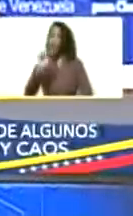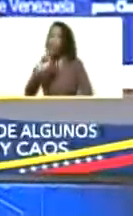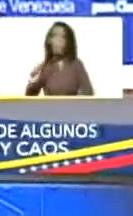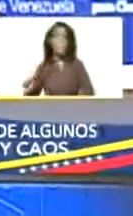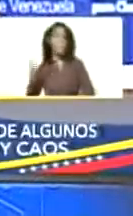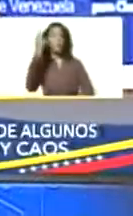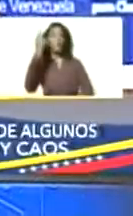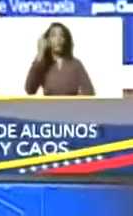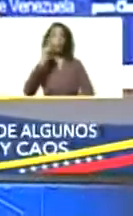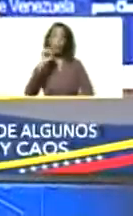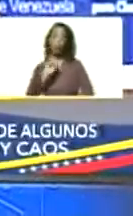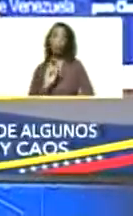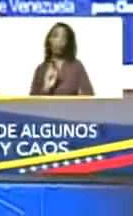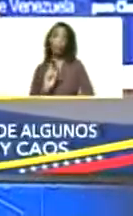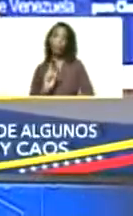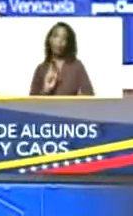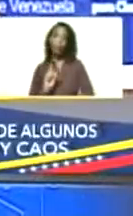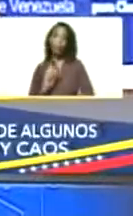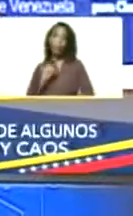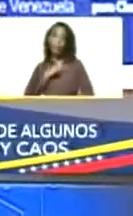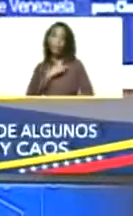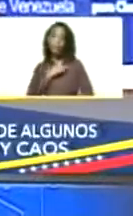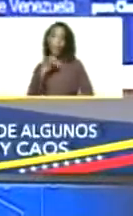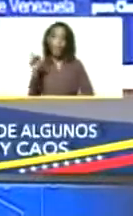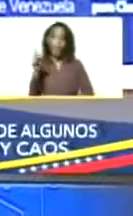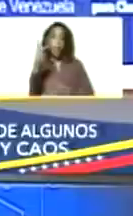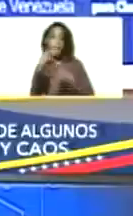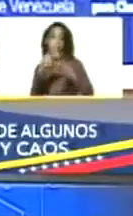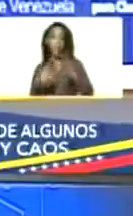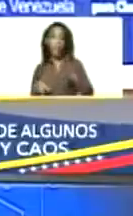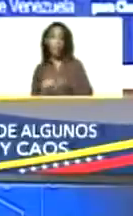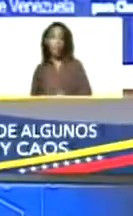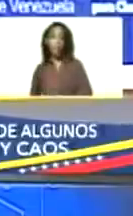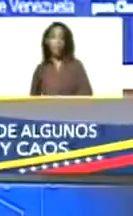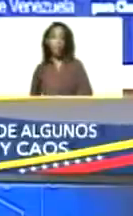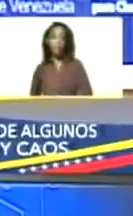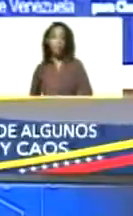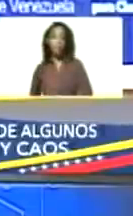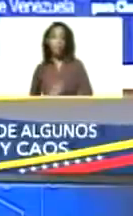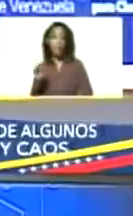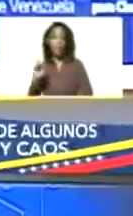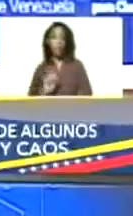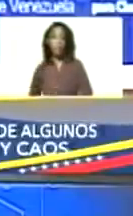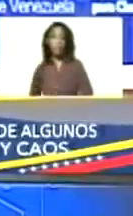vez desde que estamos con esta varilla,